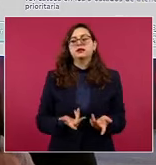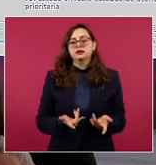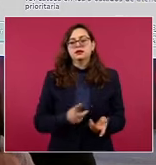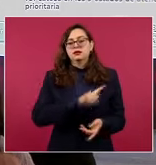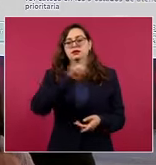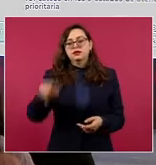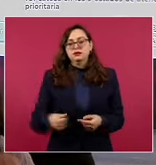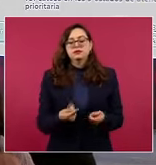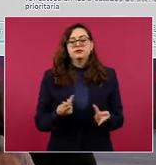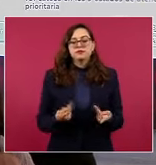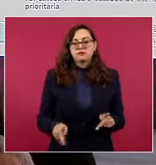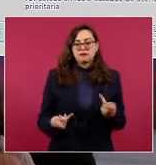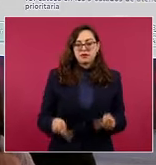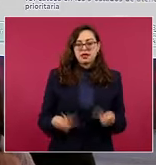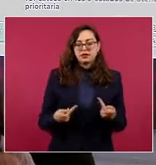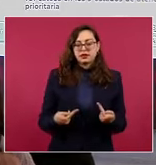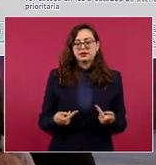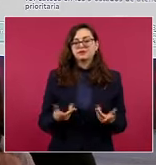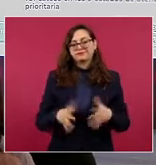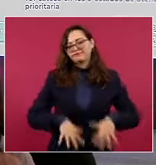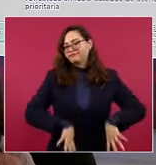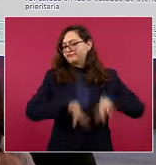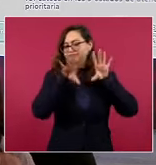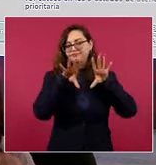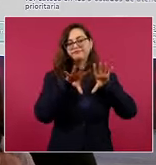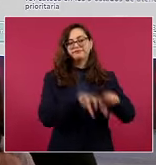para poder hacer el aseguramiento